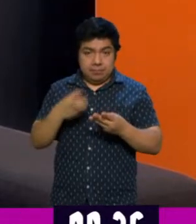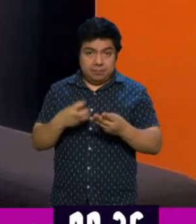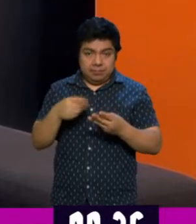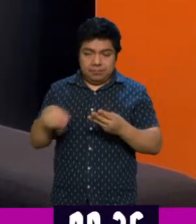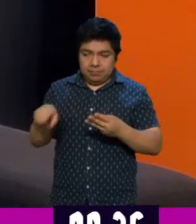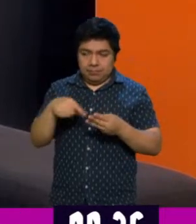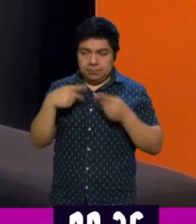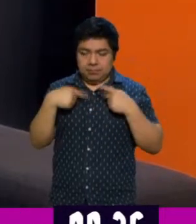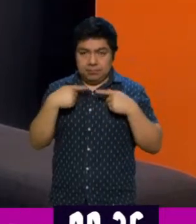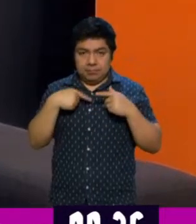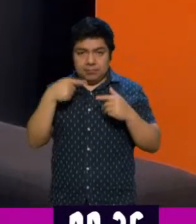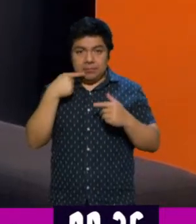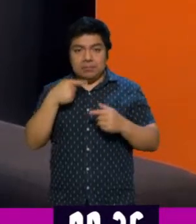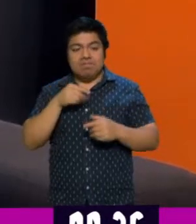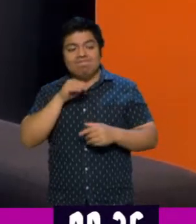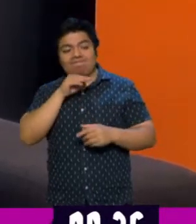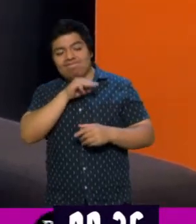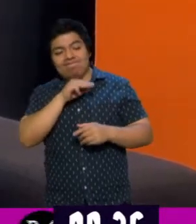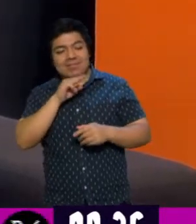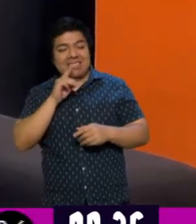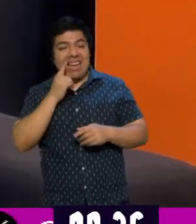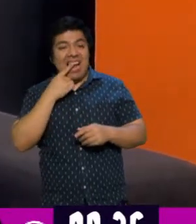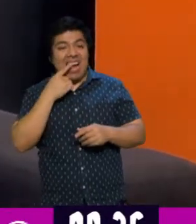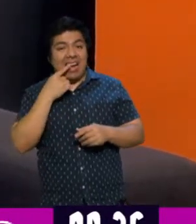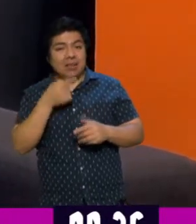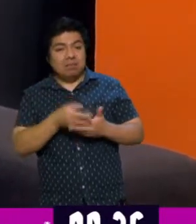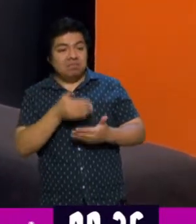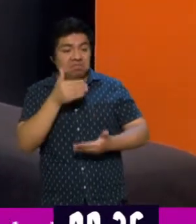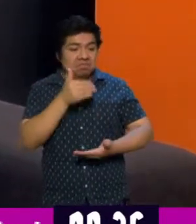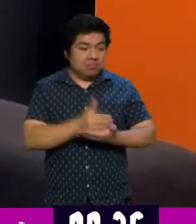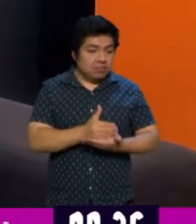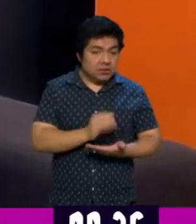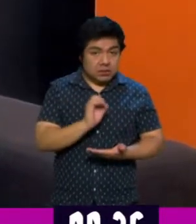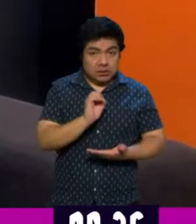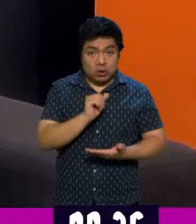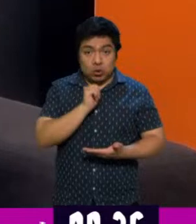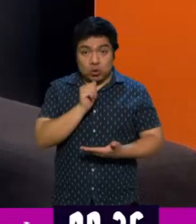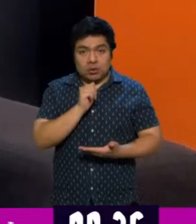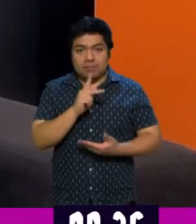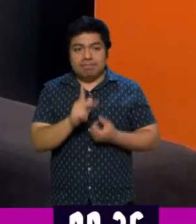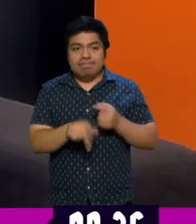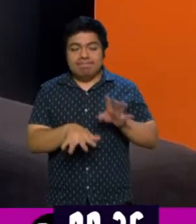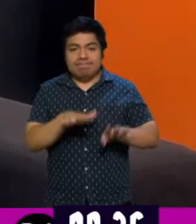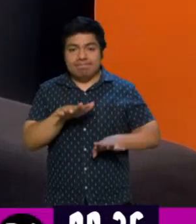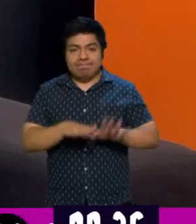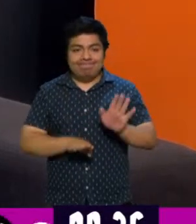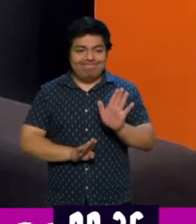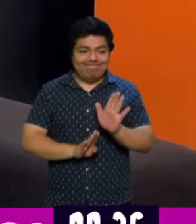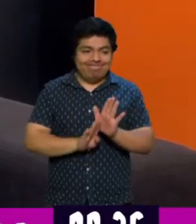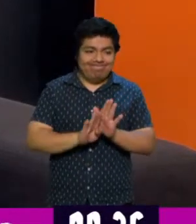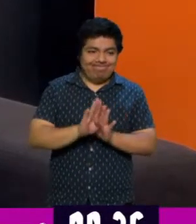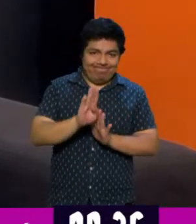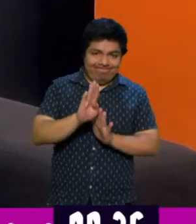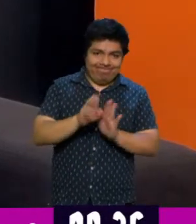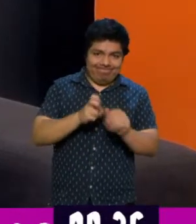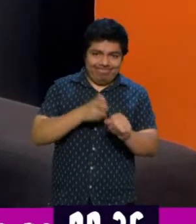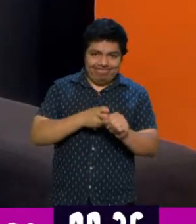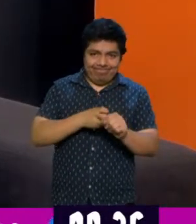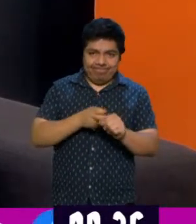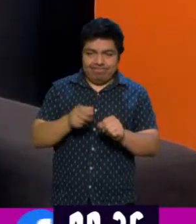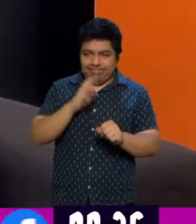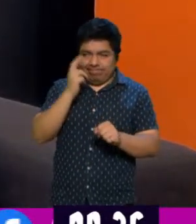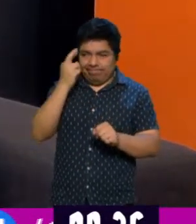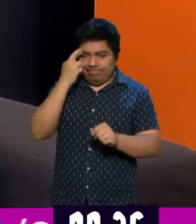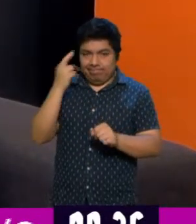capacidad humana para la maldad carece de límites, pero hay situaciones que la potencian. El cuarto, Como lo que